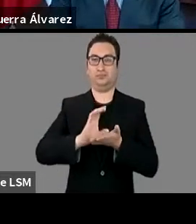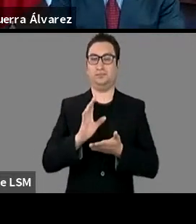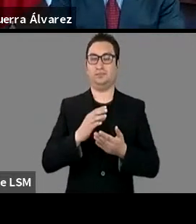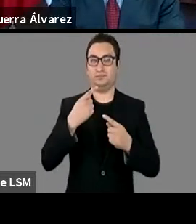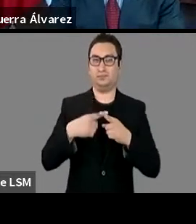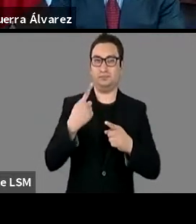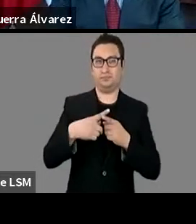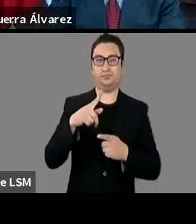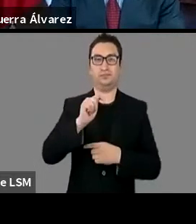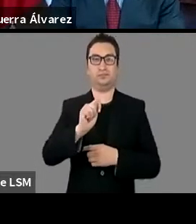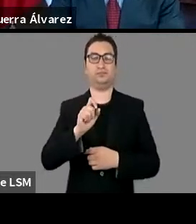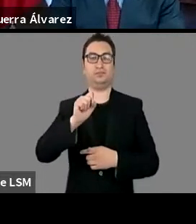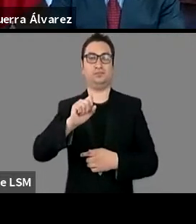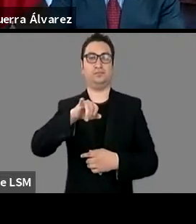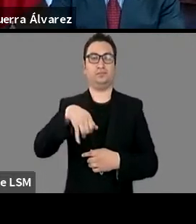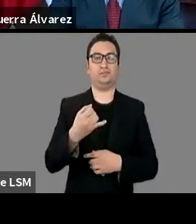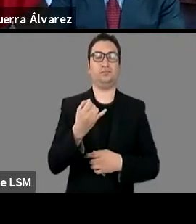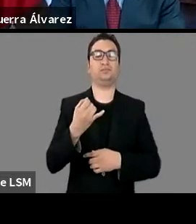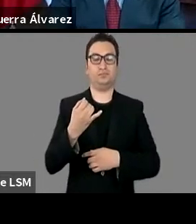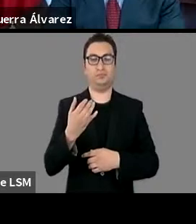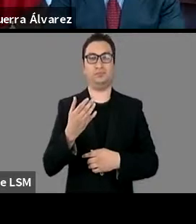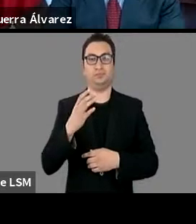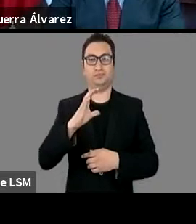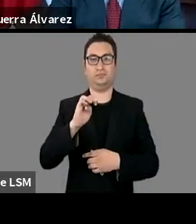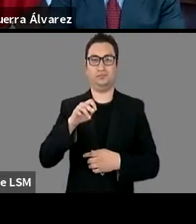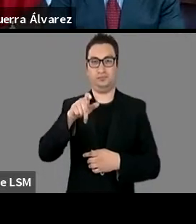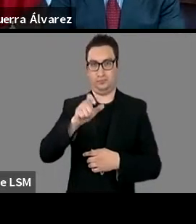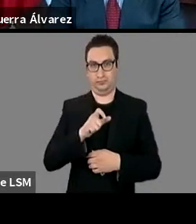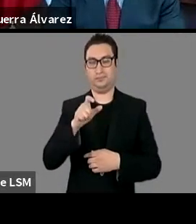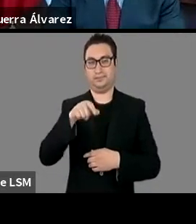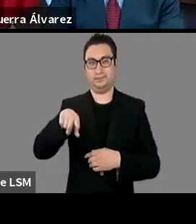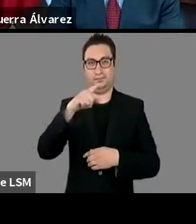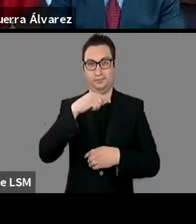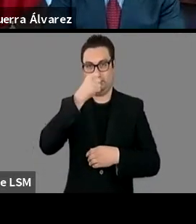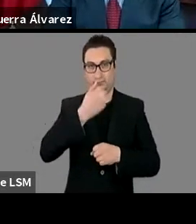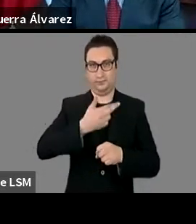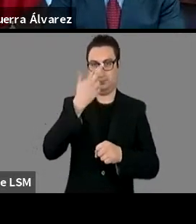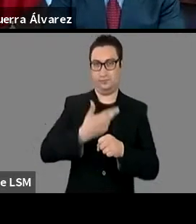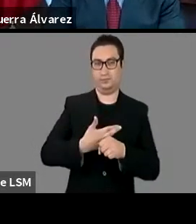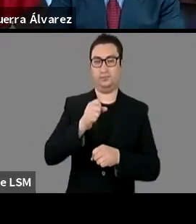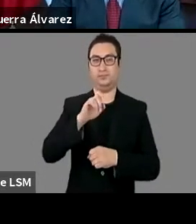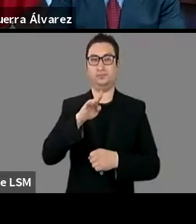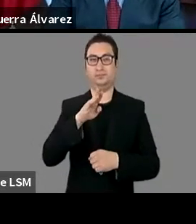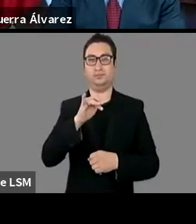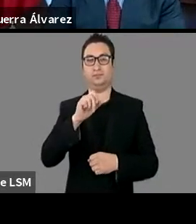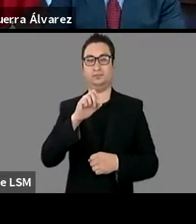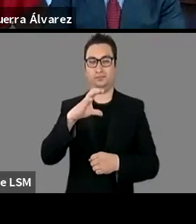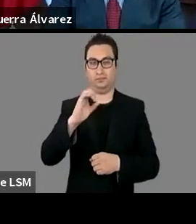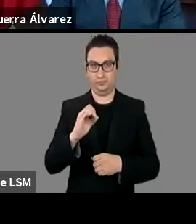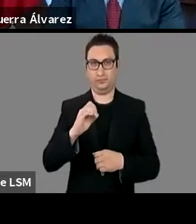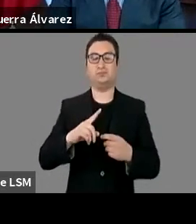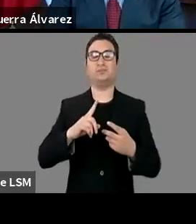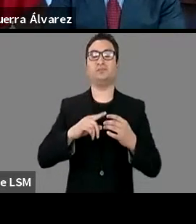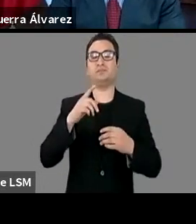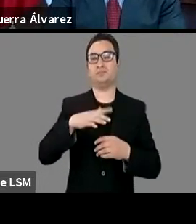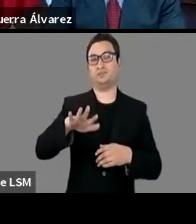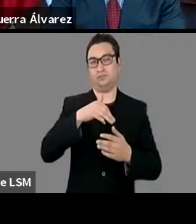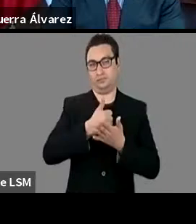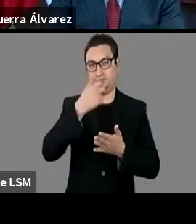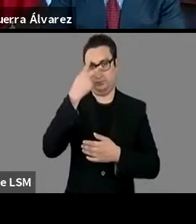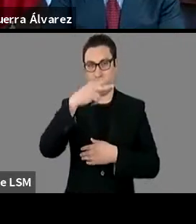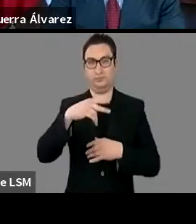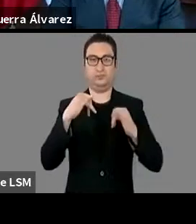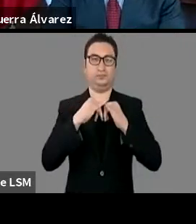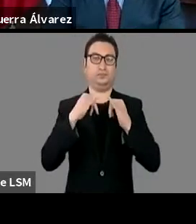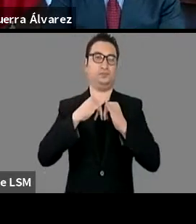Tribunal Superior de Justicia de la Ciudad de México, la Secretaría de Inclusión y Bienestar Social de la Ciudad de México y el Instituto